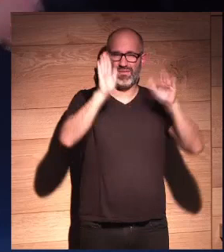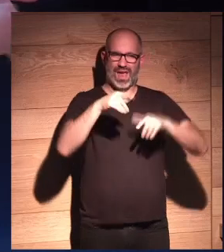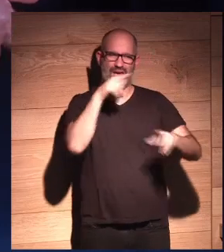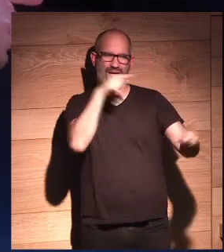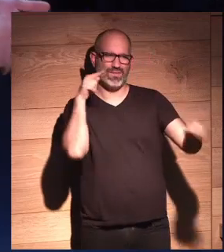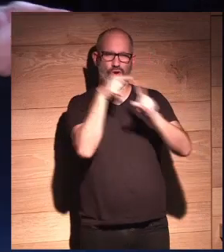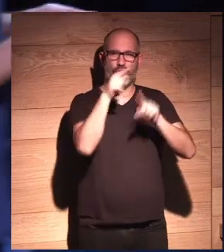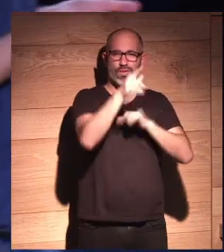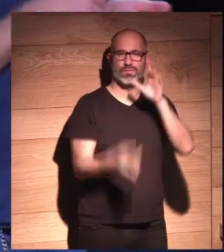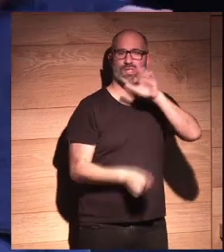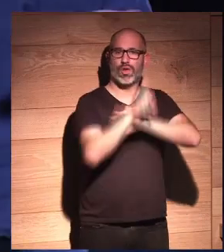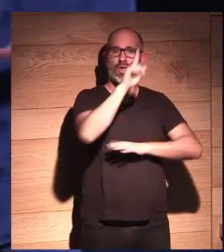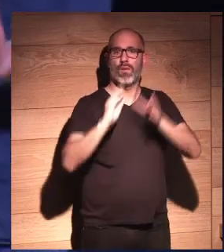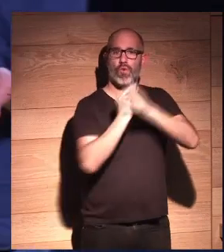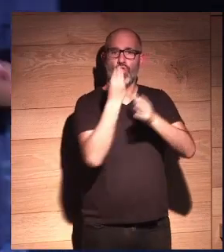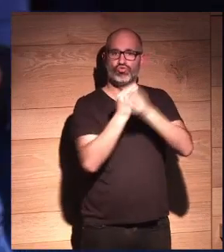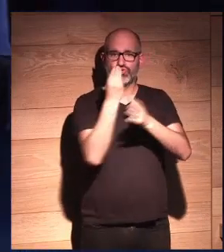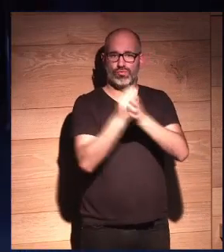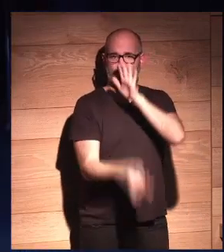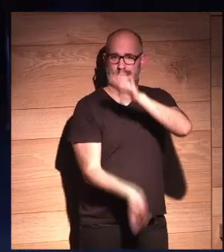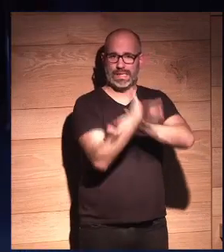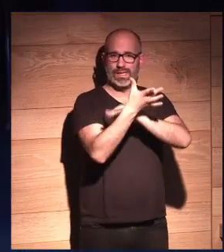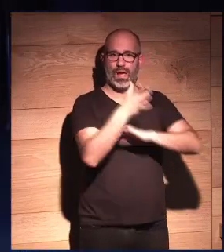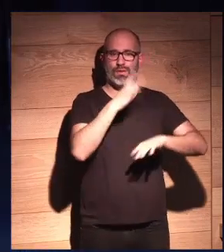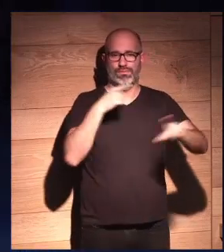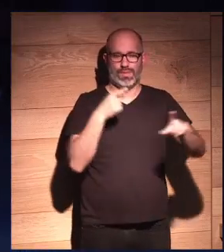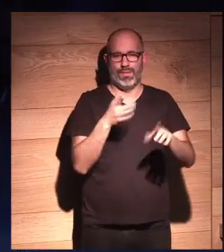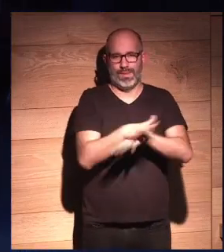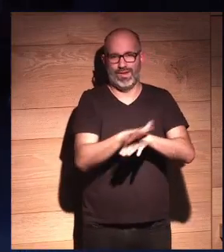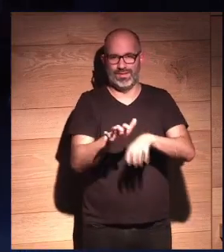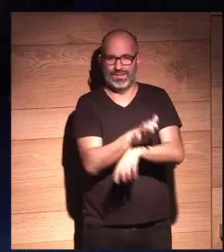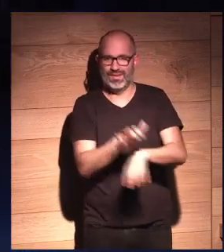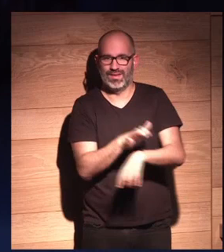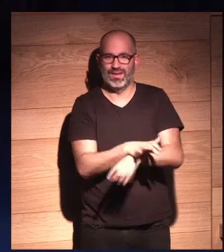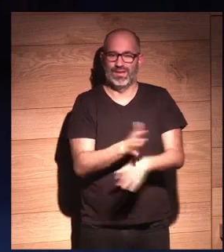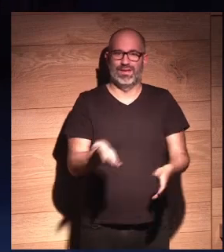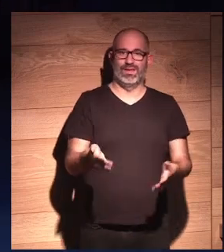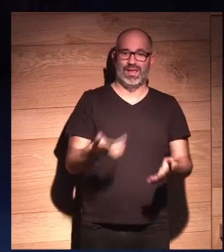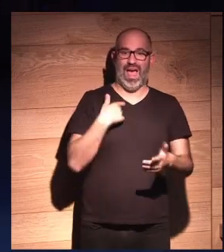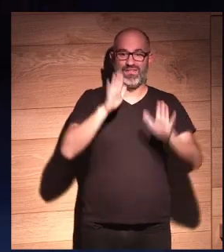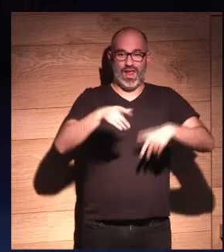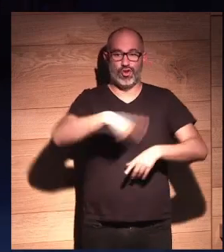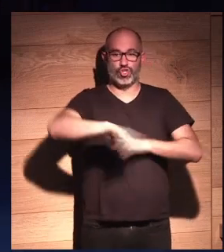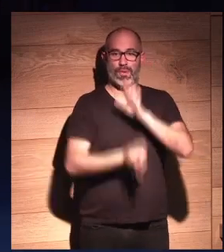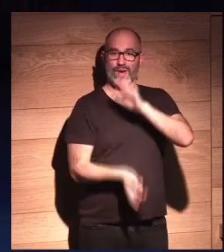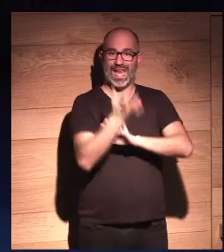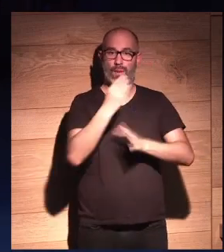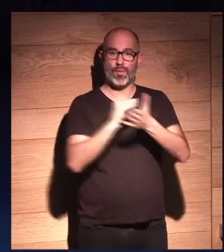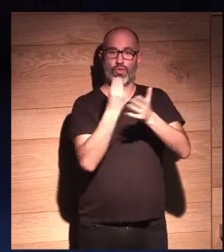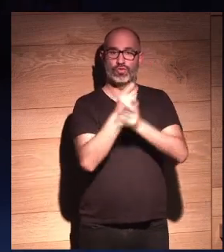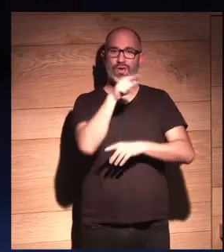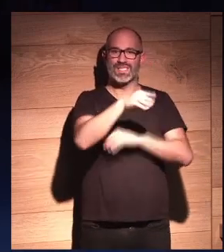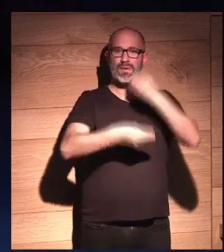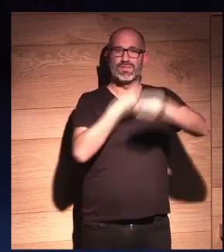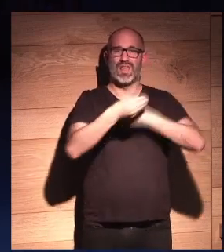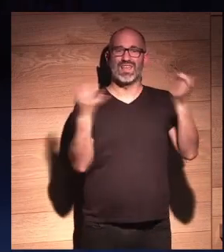fijaron más en desarrollar un producto. En decir, vamos a hacer un proyecto... Perdona que me da risa. Vamos a desarrollar un producto y en este producto lo que vamos a hacer